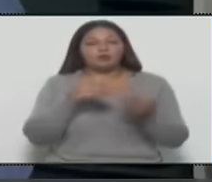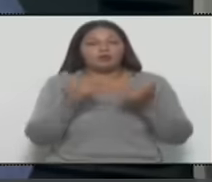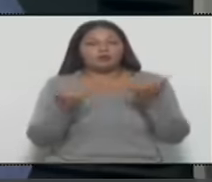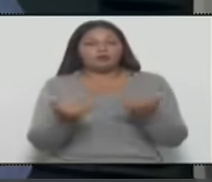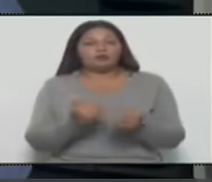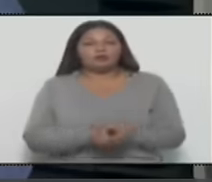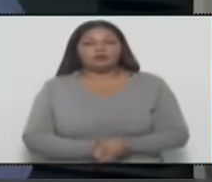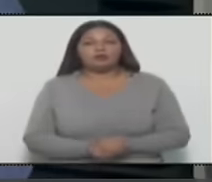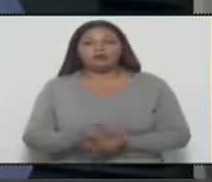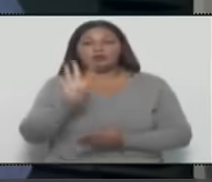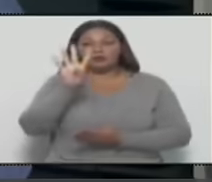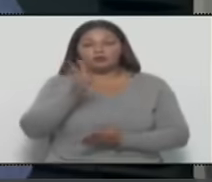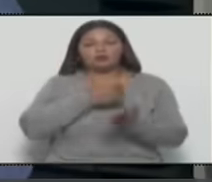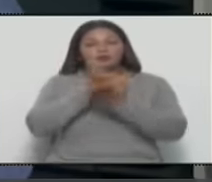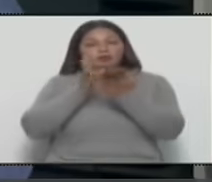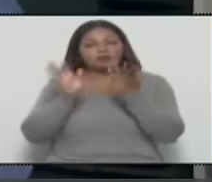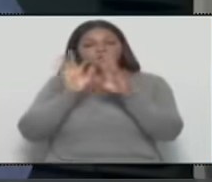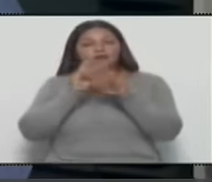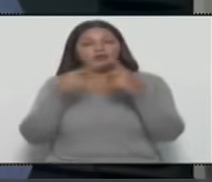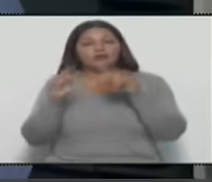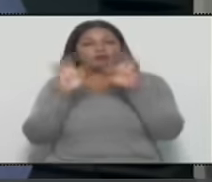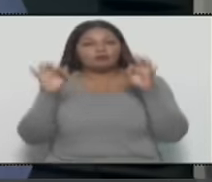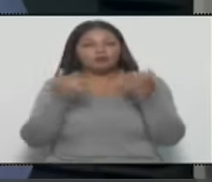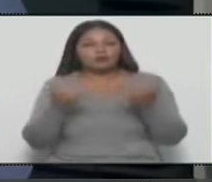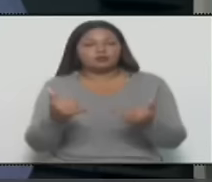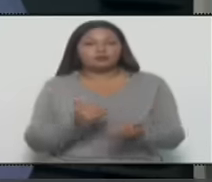sus cuatro o cinco canales, en algunos tramos,